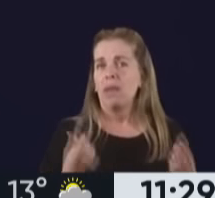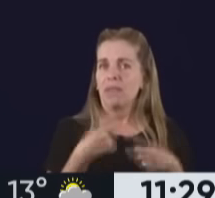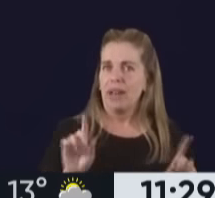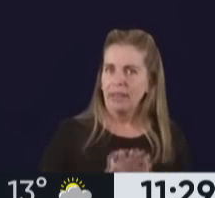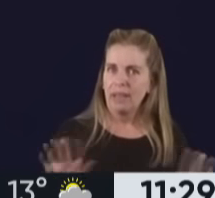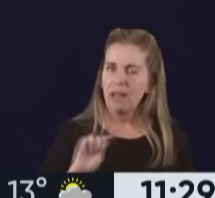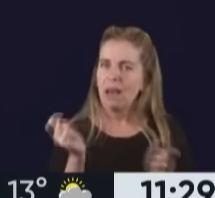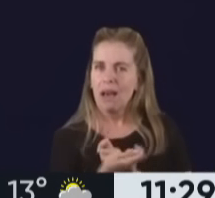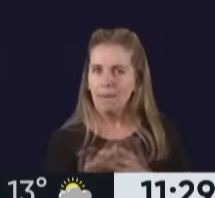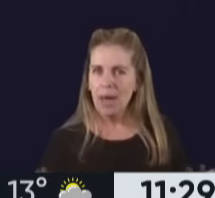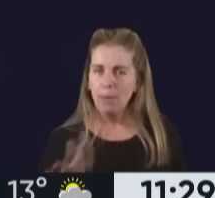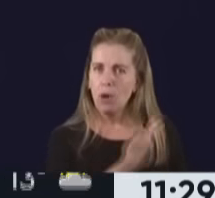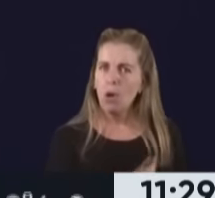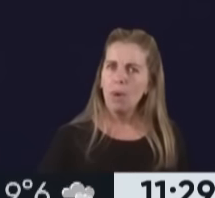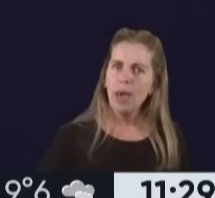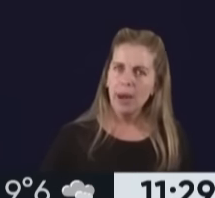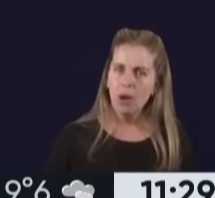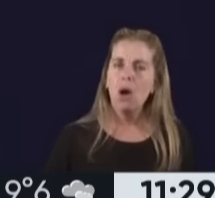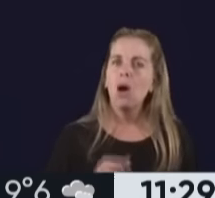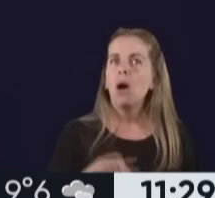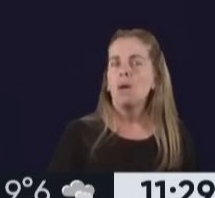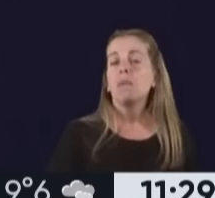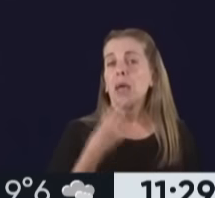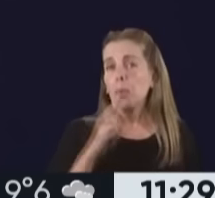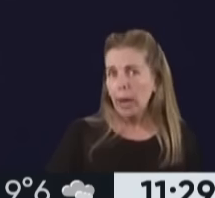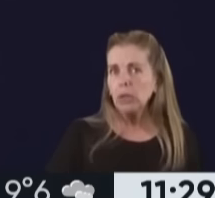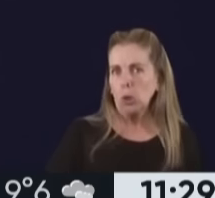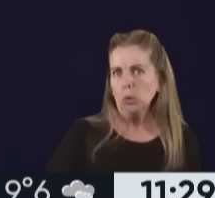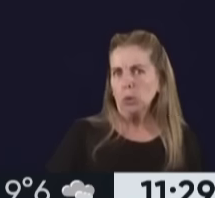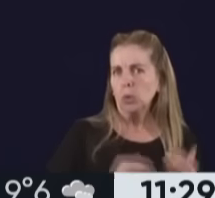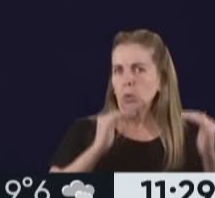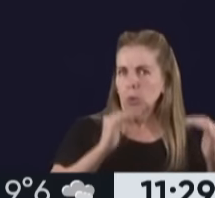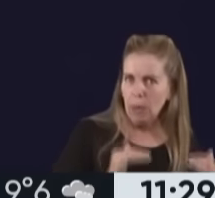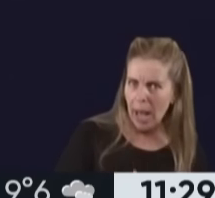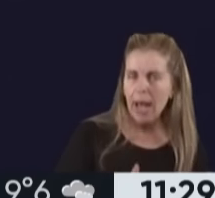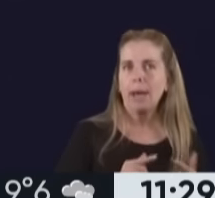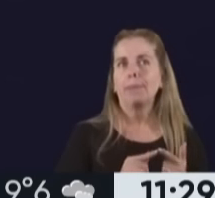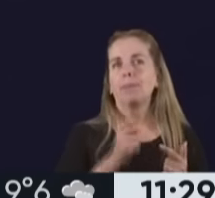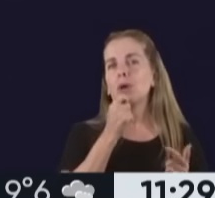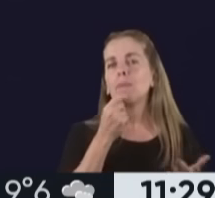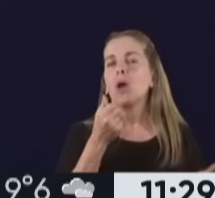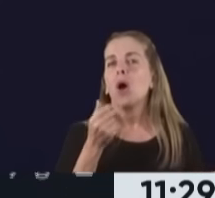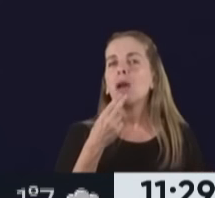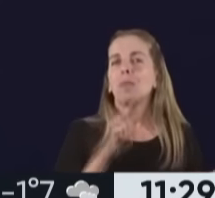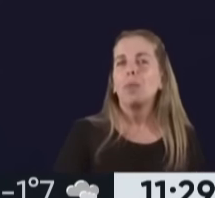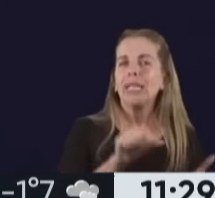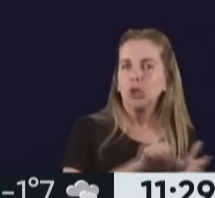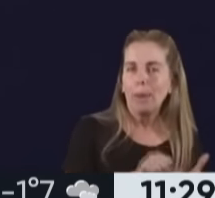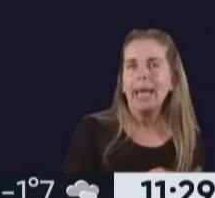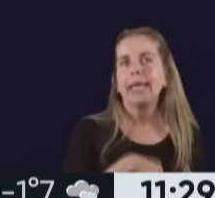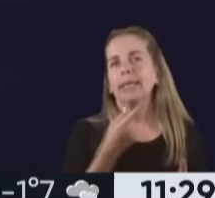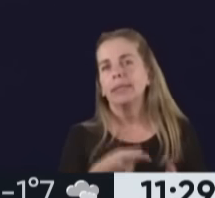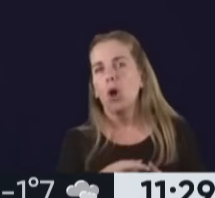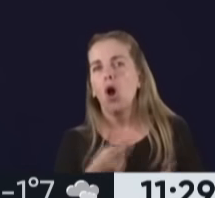gobierno se bajan impuestos o se eliminan impuestos como el impuesto país, como derechos